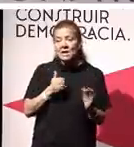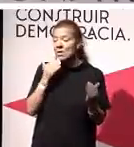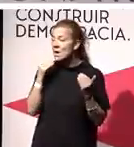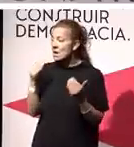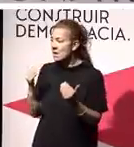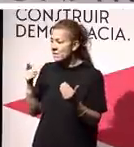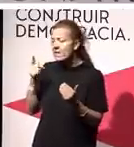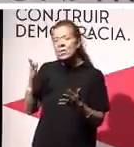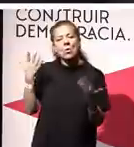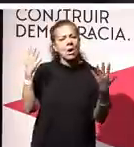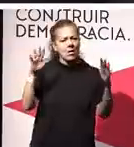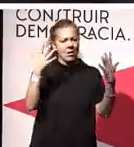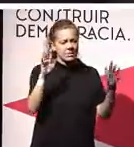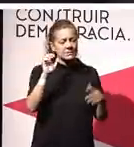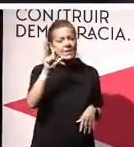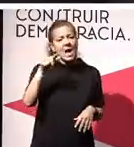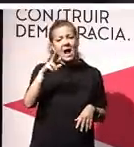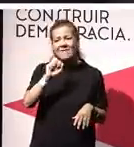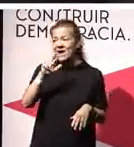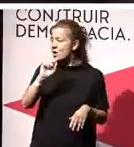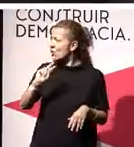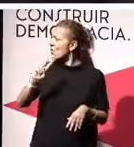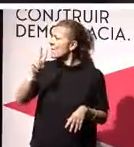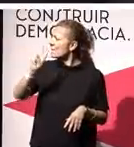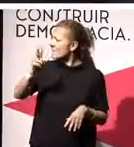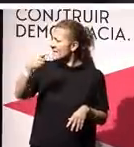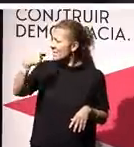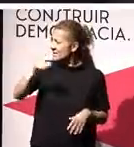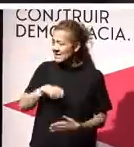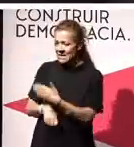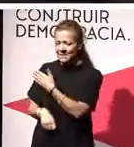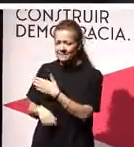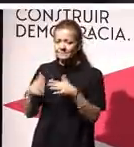las gracias y un fuerte aplauso a Álvaro García Linera, ex vicepresidente de Bolivia.